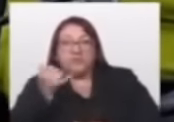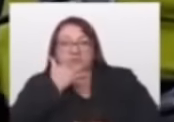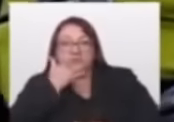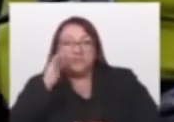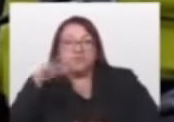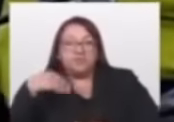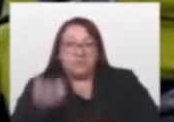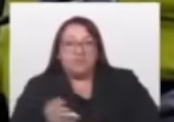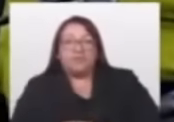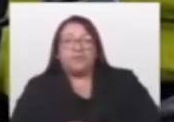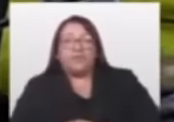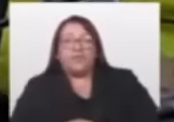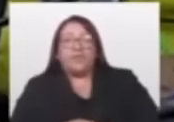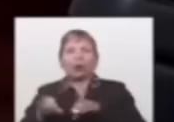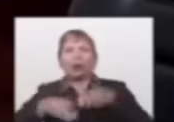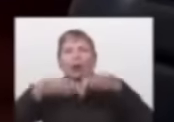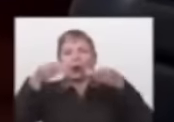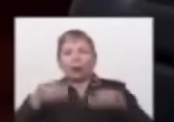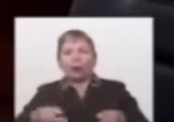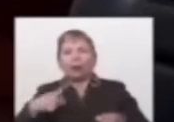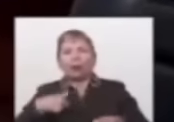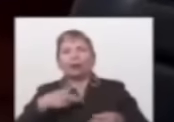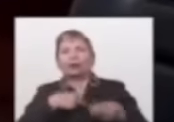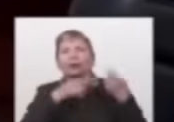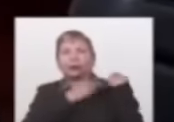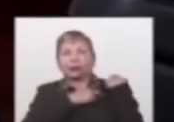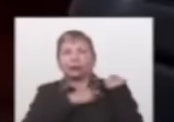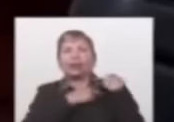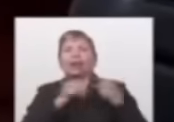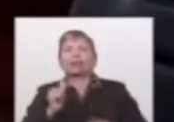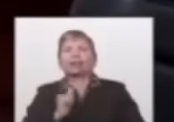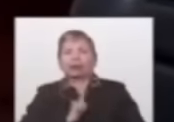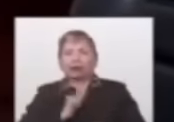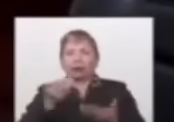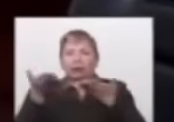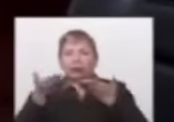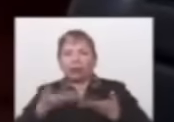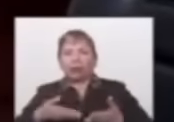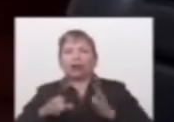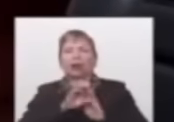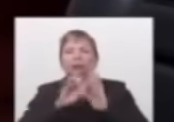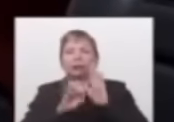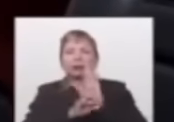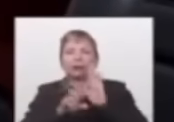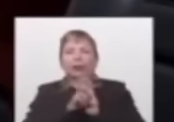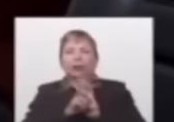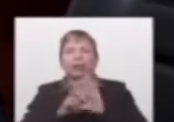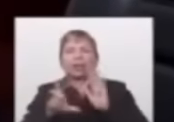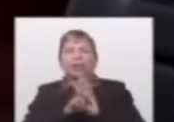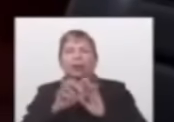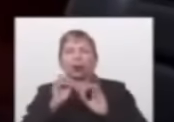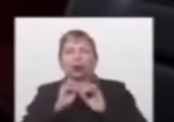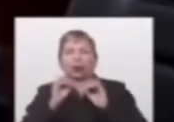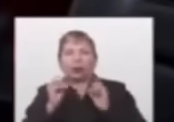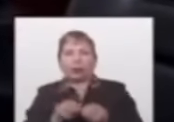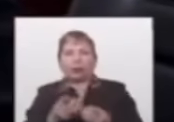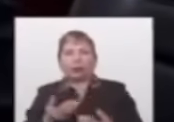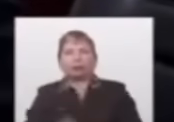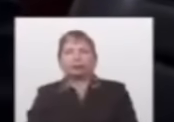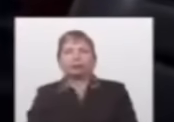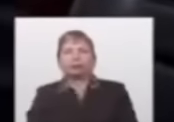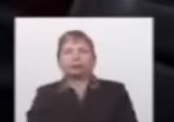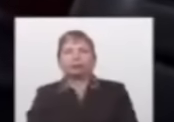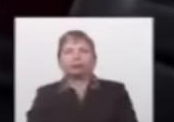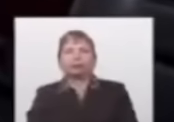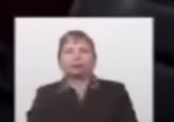de su ex asesor. Además, también le mencionaron a la fiscal Patricia Benavides que tiene amenazados a